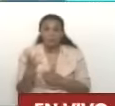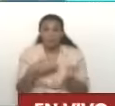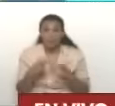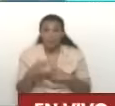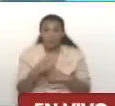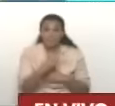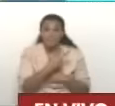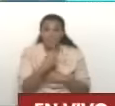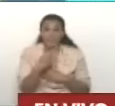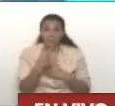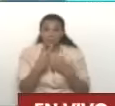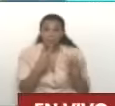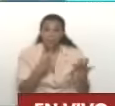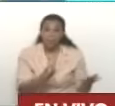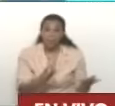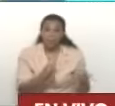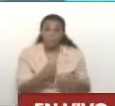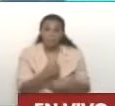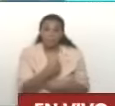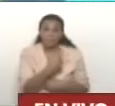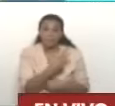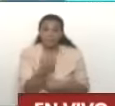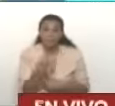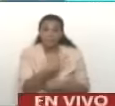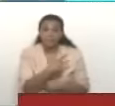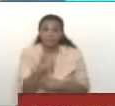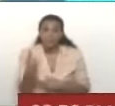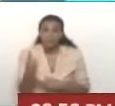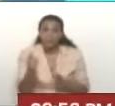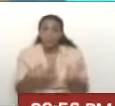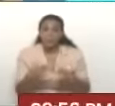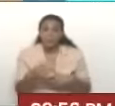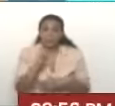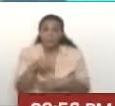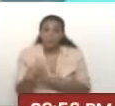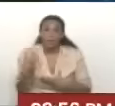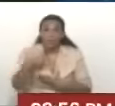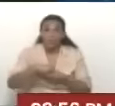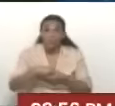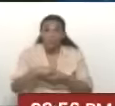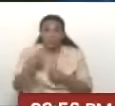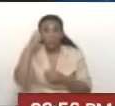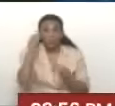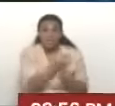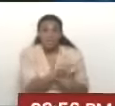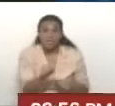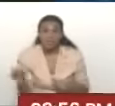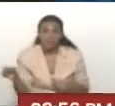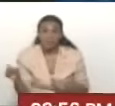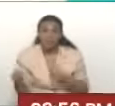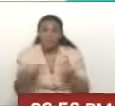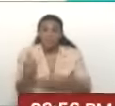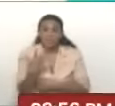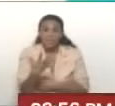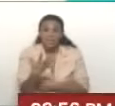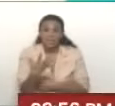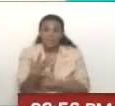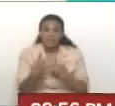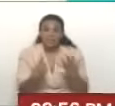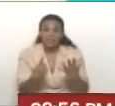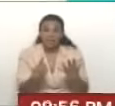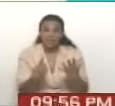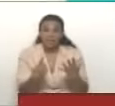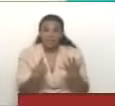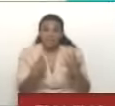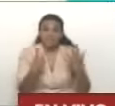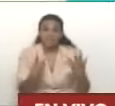29, 30, 31 de marzo. ¿Correcto? Sí, señor. Después viene 5, 6